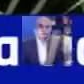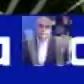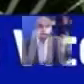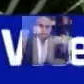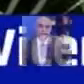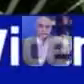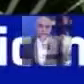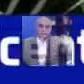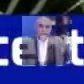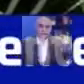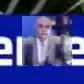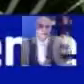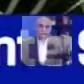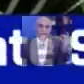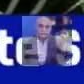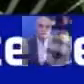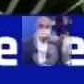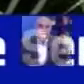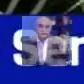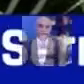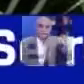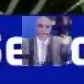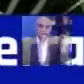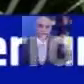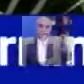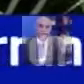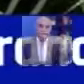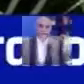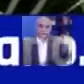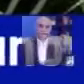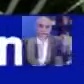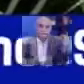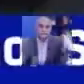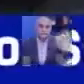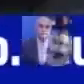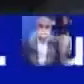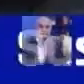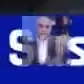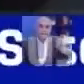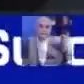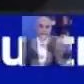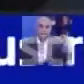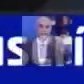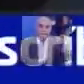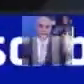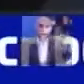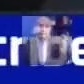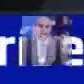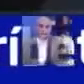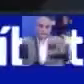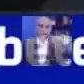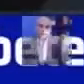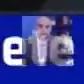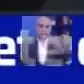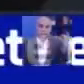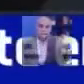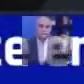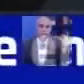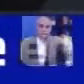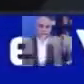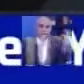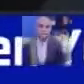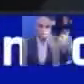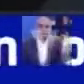de ese año, fue recluido en la prisión militar de Ramo Verde, a las afueras de Caracas, acusado de los delitos